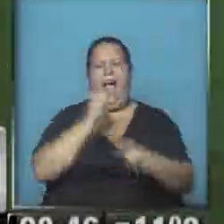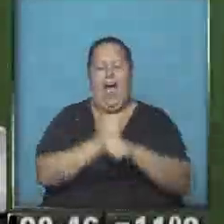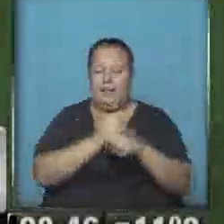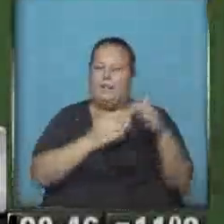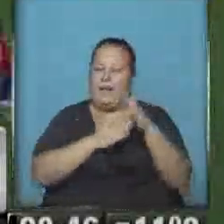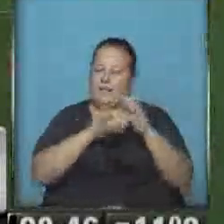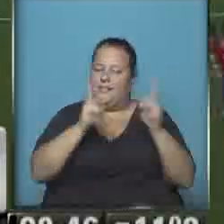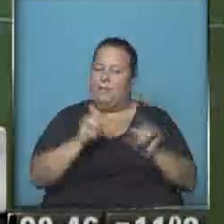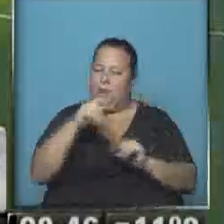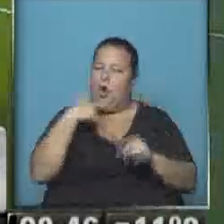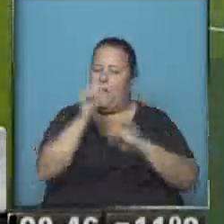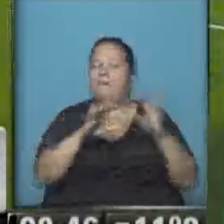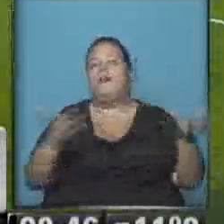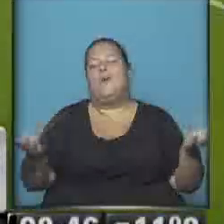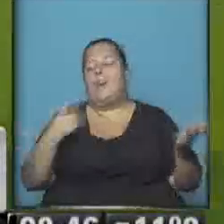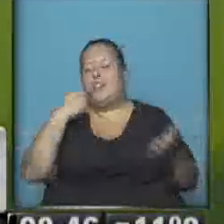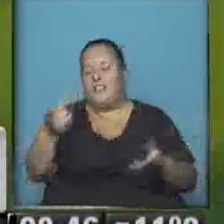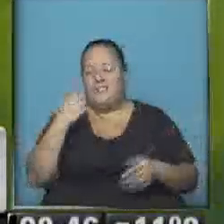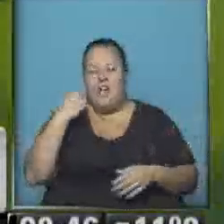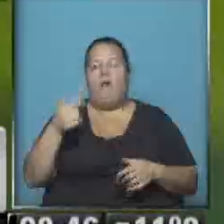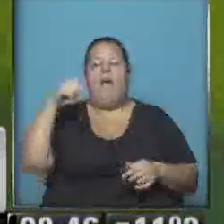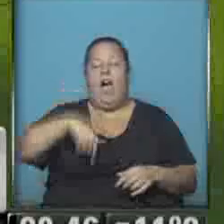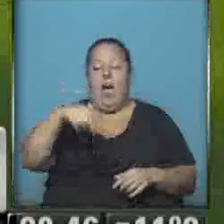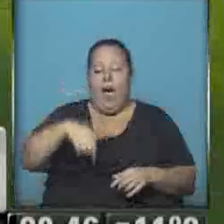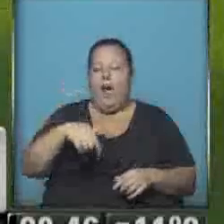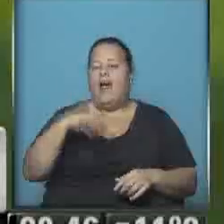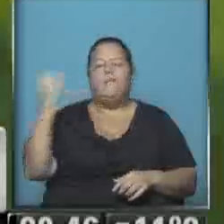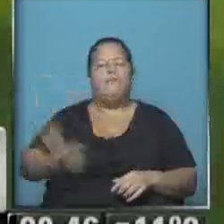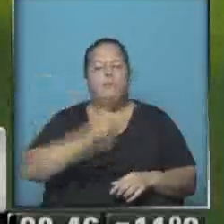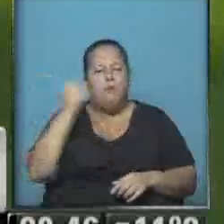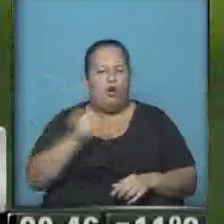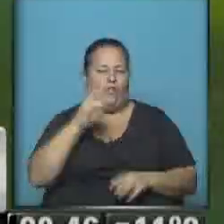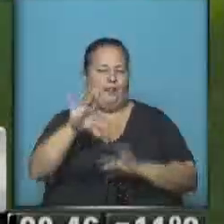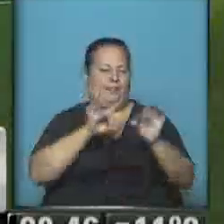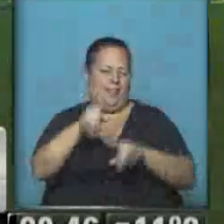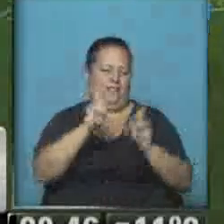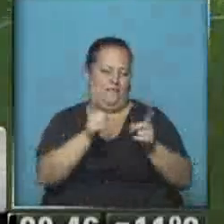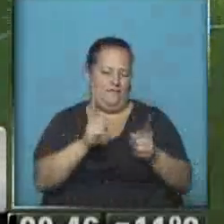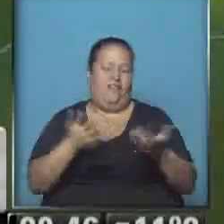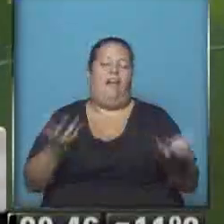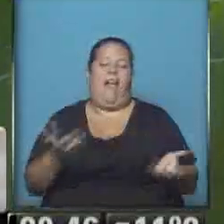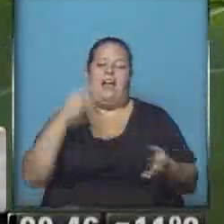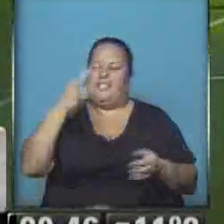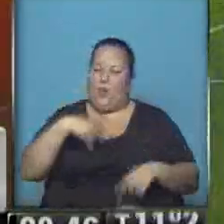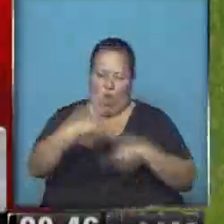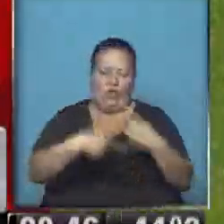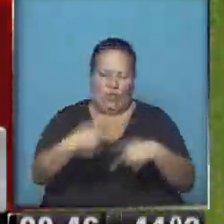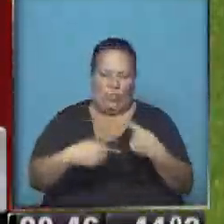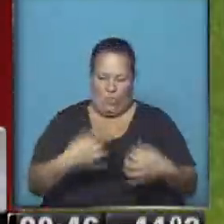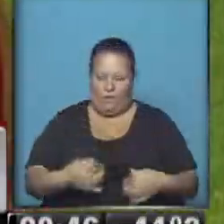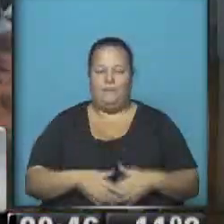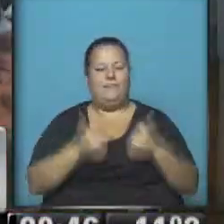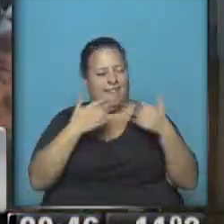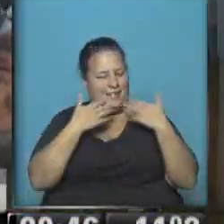se cuestionó un poco pero bueno es como dice Alejandro en este momento es importantísimo para la Selección Argentina y obviamente seguro va a seguir jugando bien